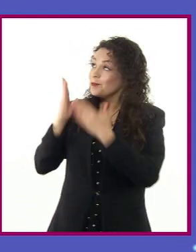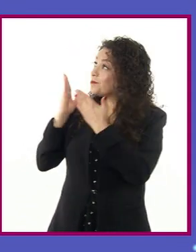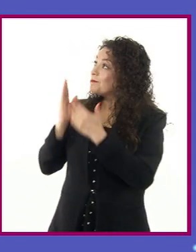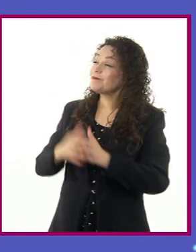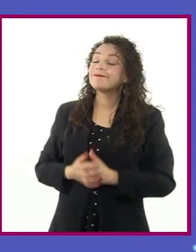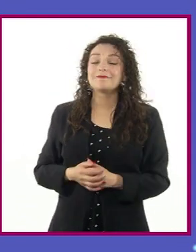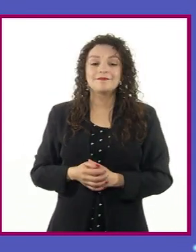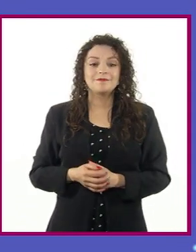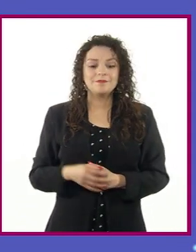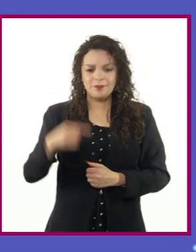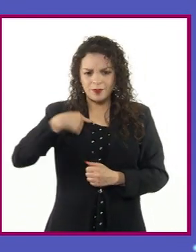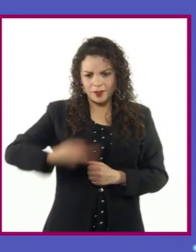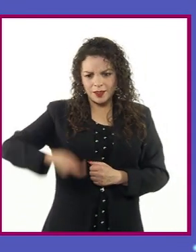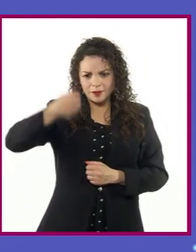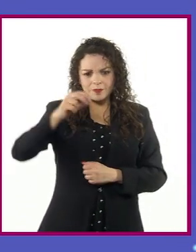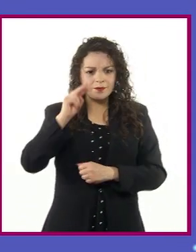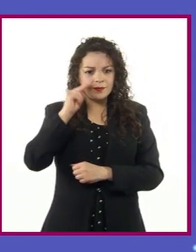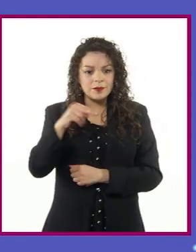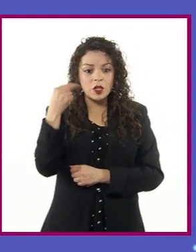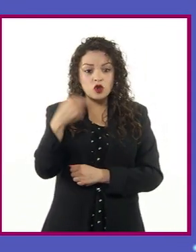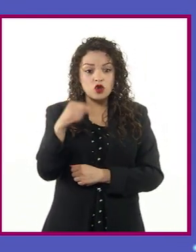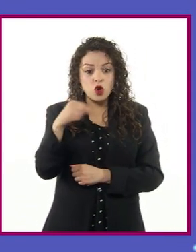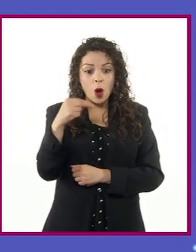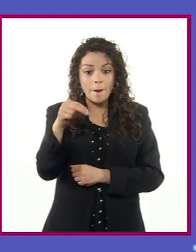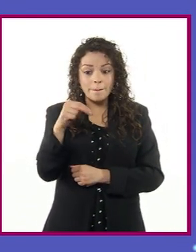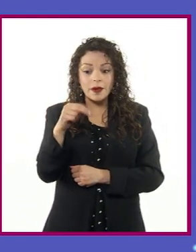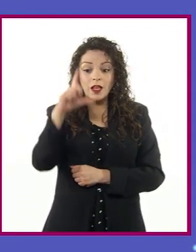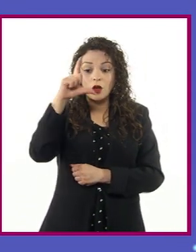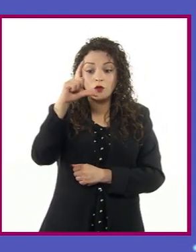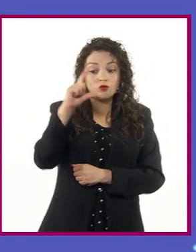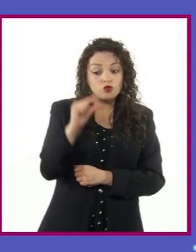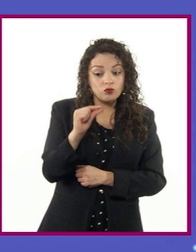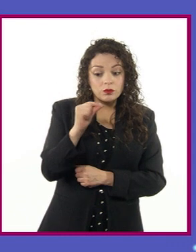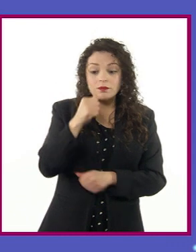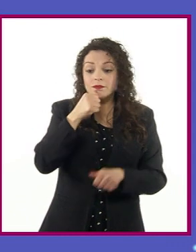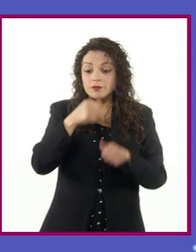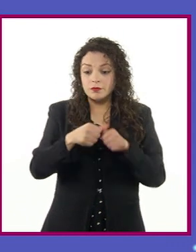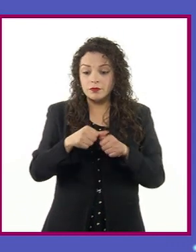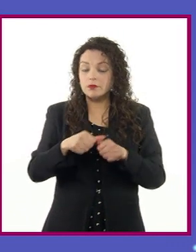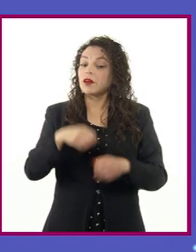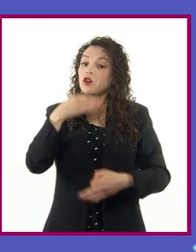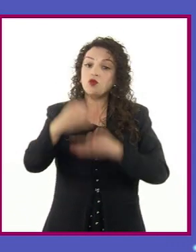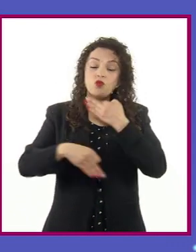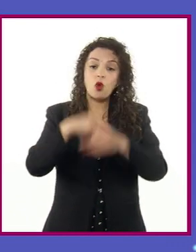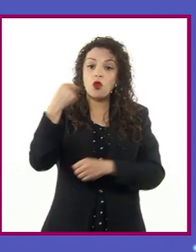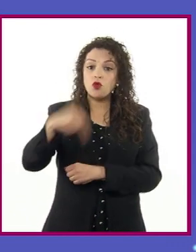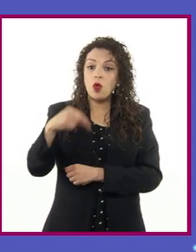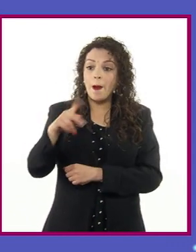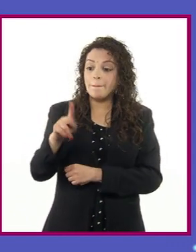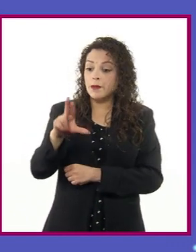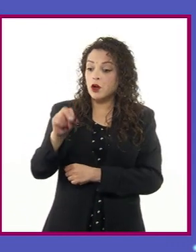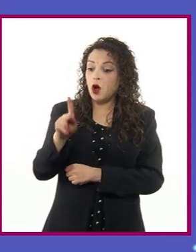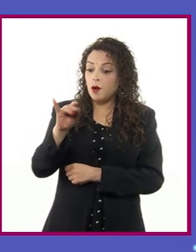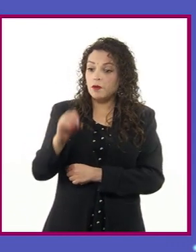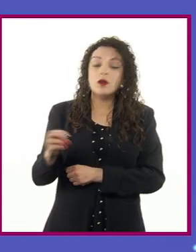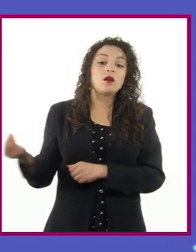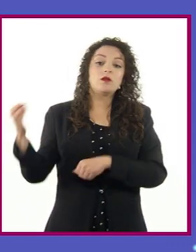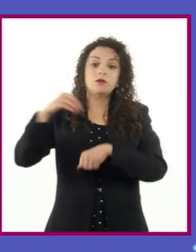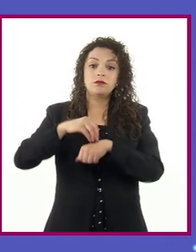Lo primero que veo es que el nombre propio está en minúscula y la regla es que todos los nombres propios se escriben con